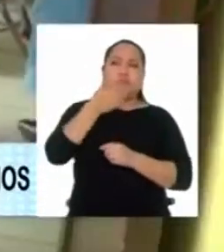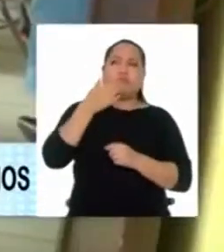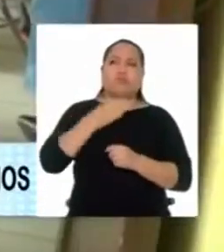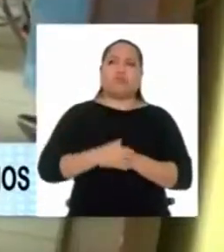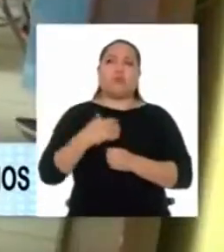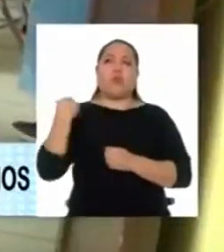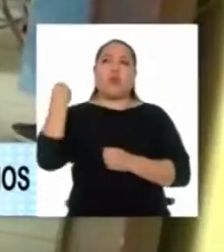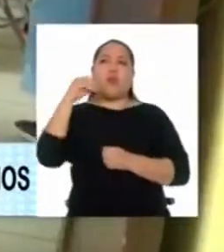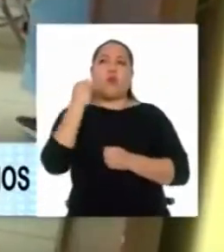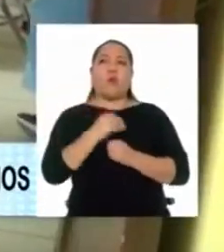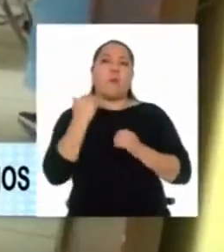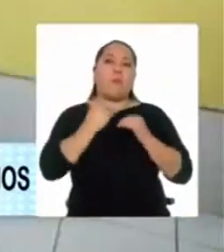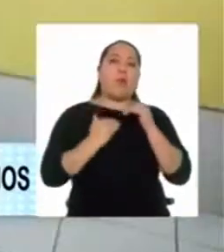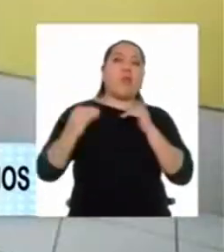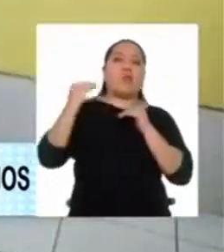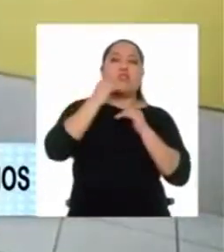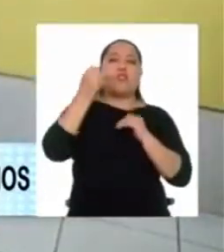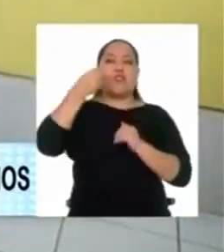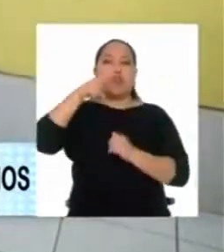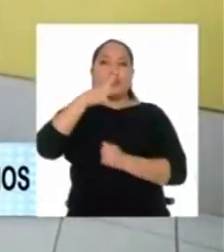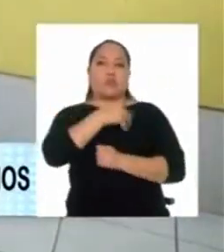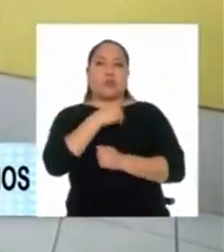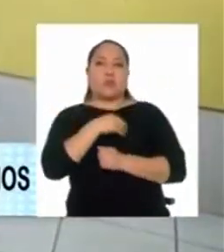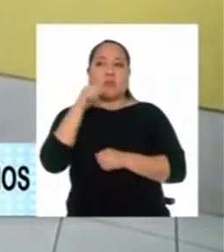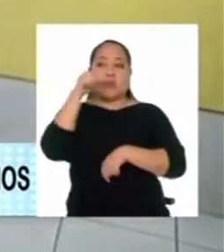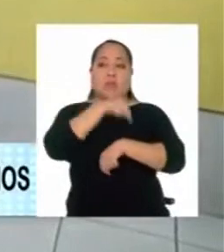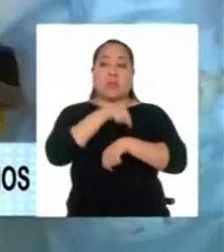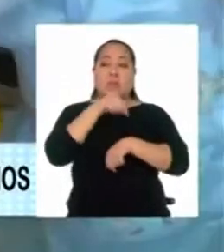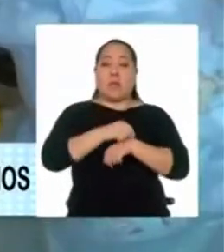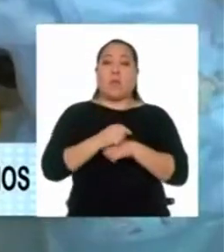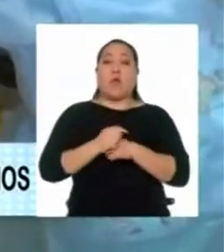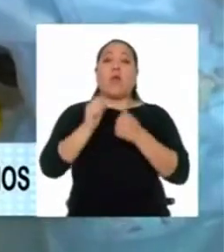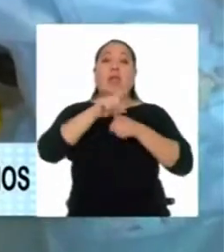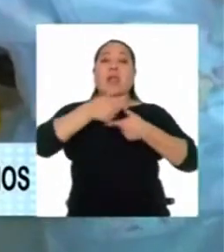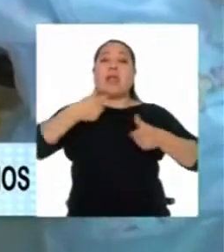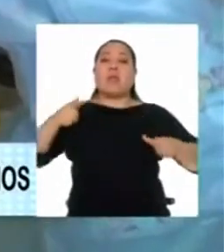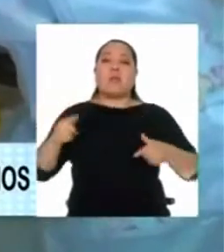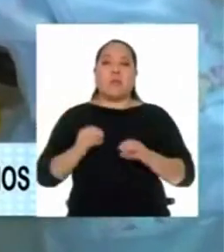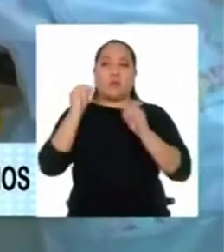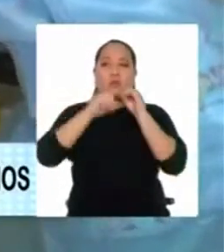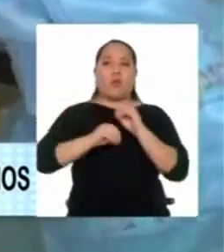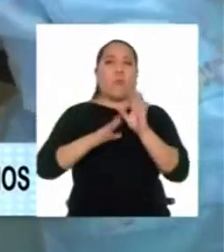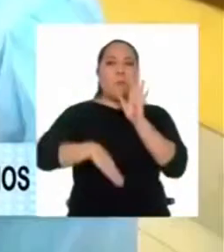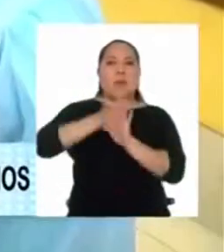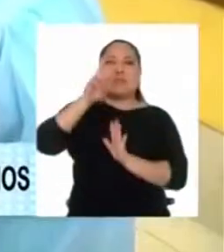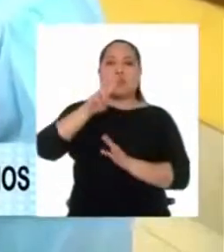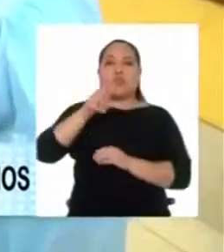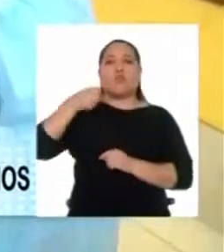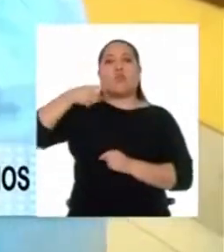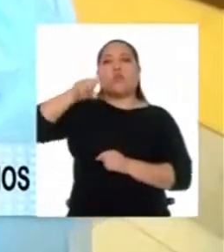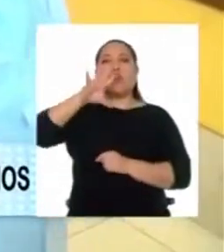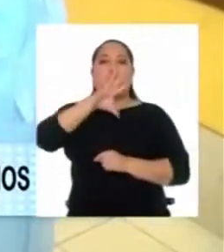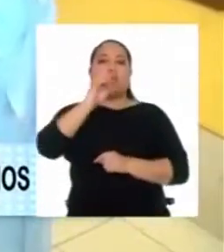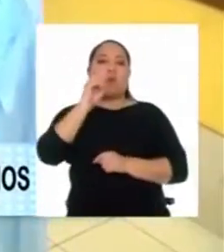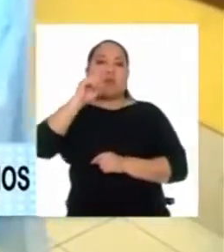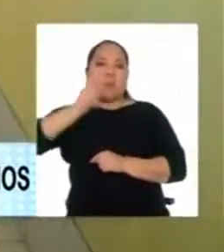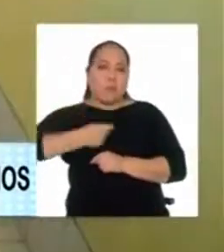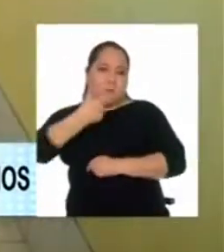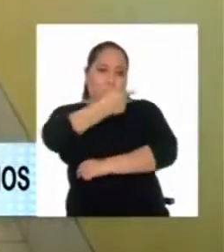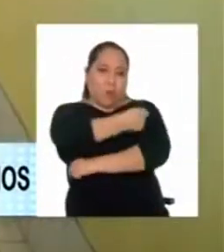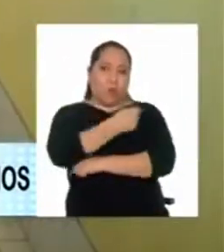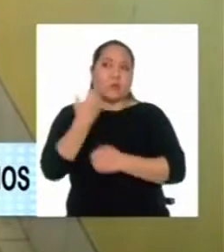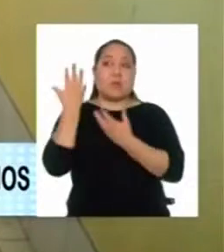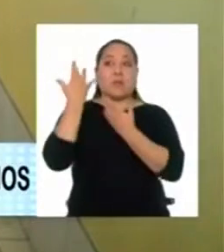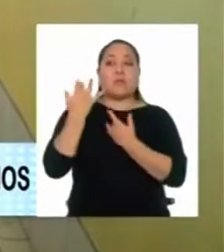adolescentes mayores de 12 años. Hasta el momento en La Libertad se aplicaron más de 2.050.000 vacunas y